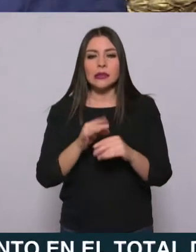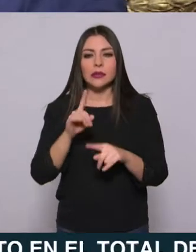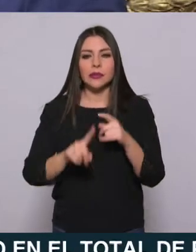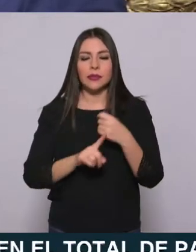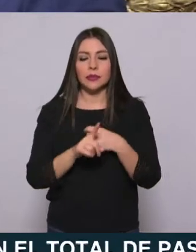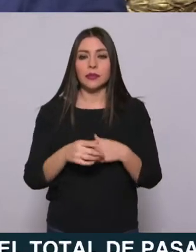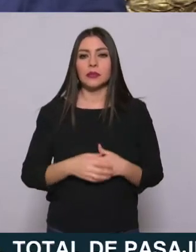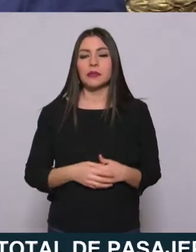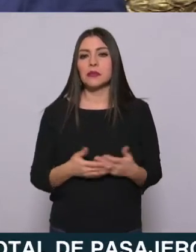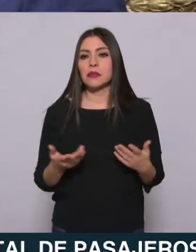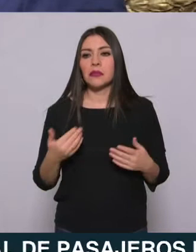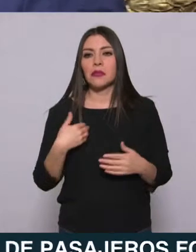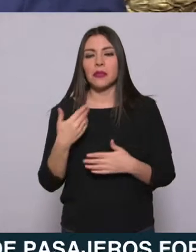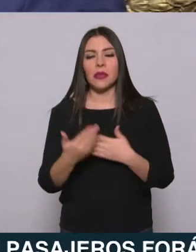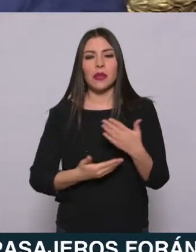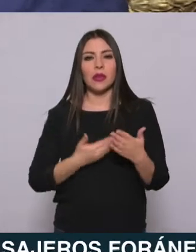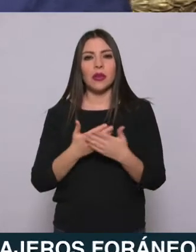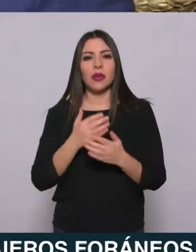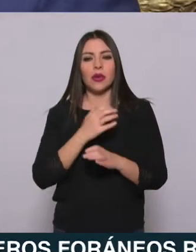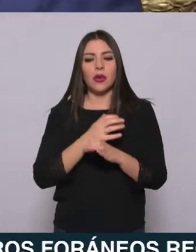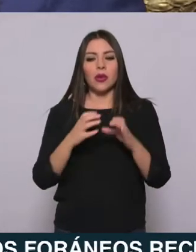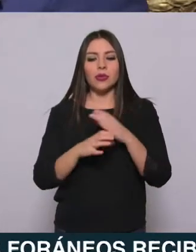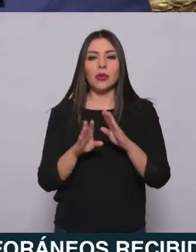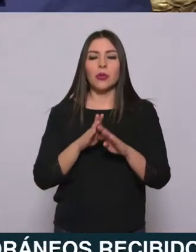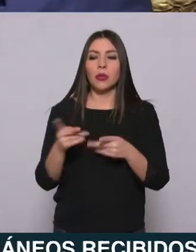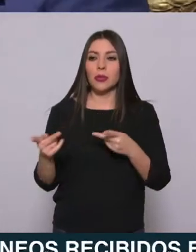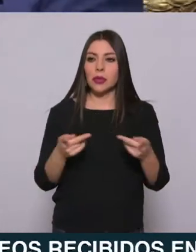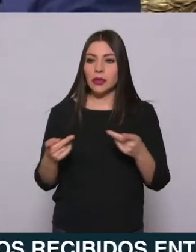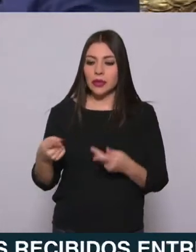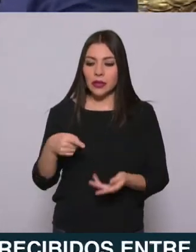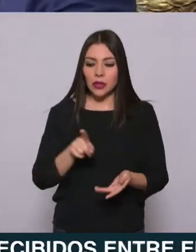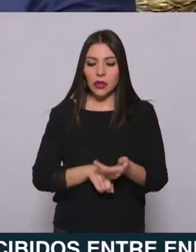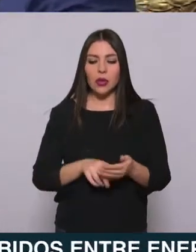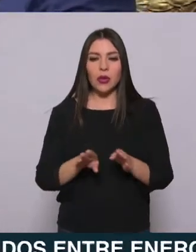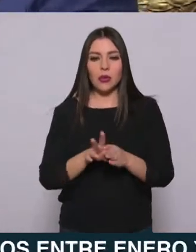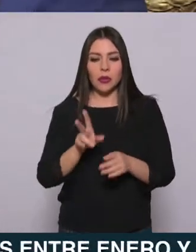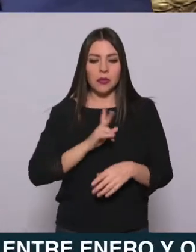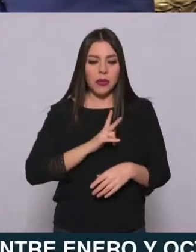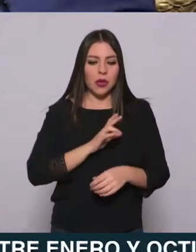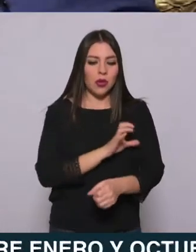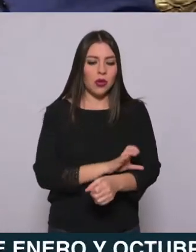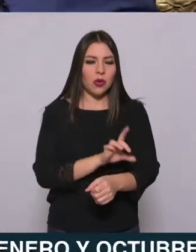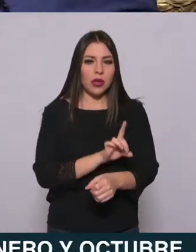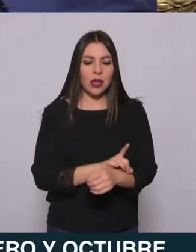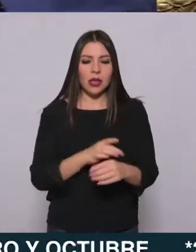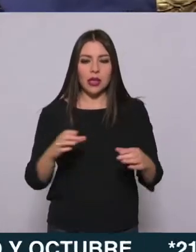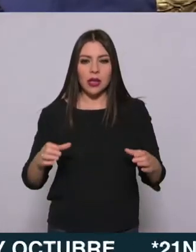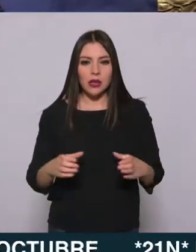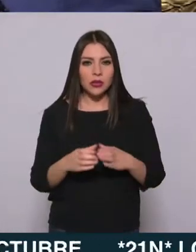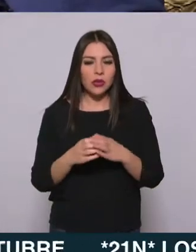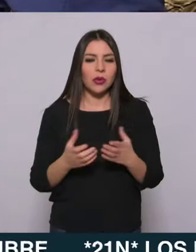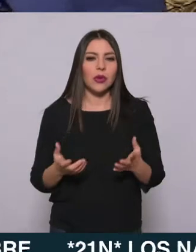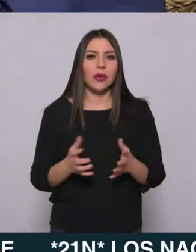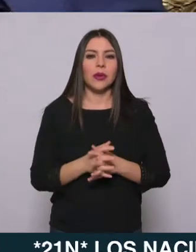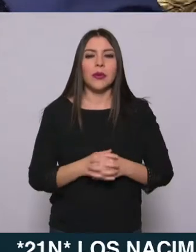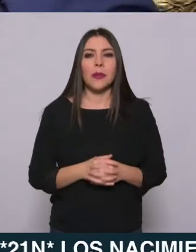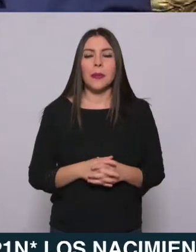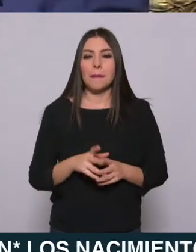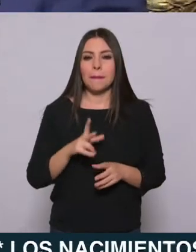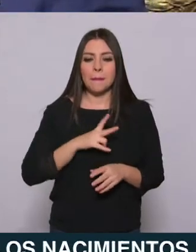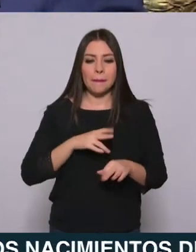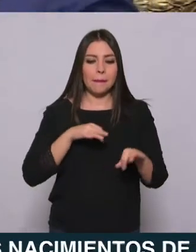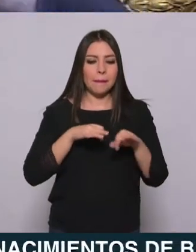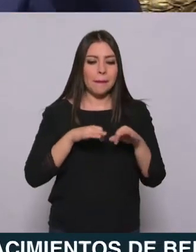planteé una serie de cosas en la organización interna, en la coordinación que teníamos, en la forma en que estamos